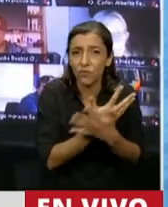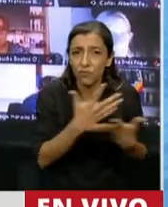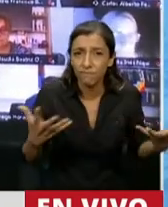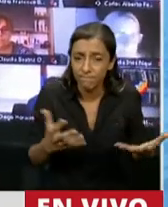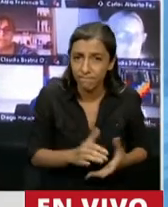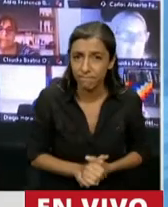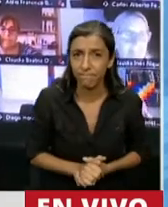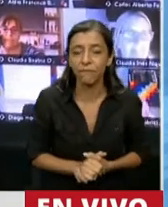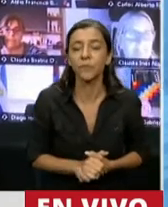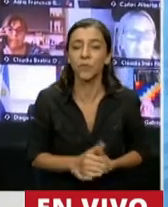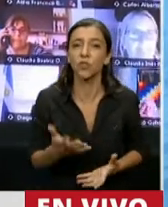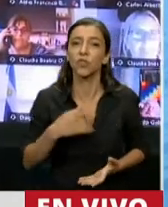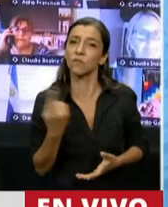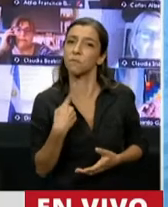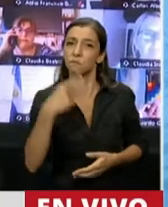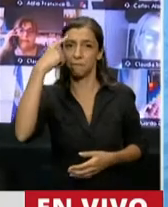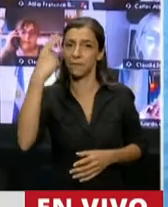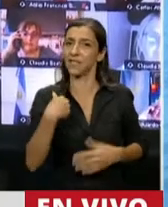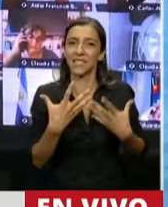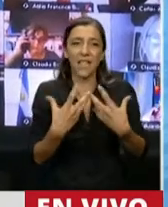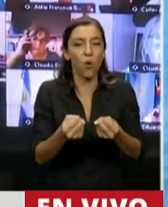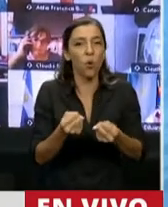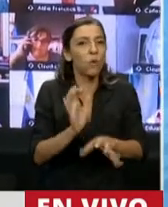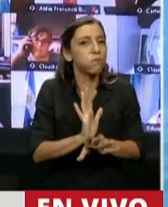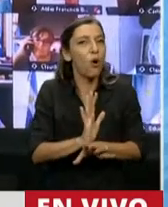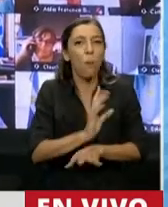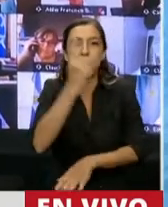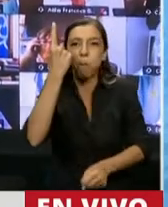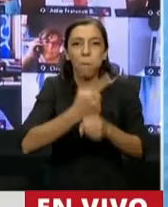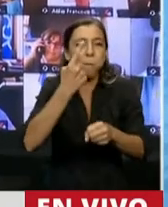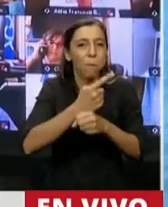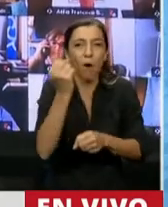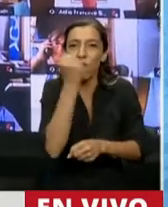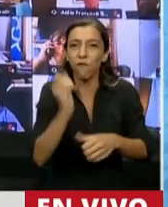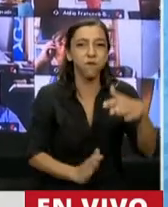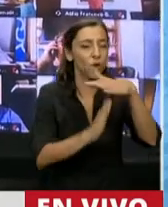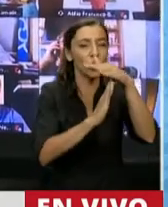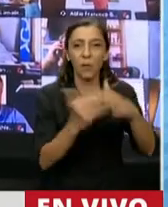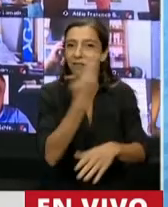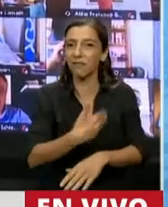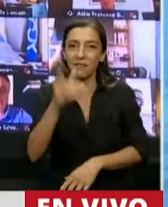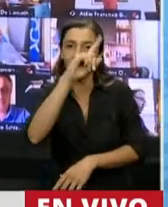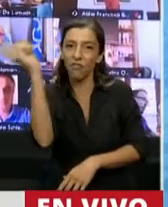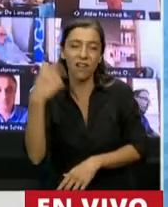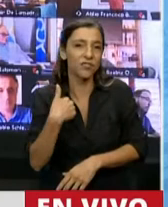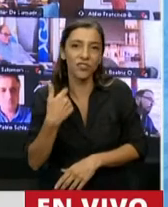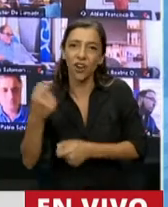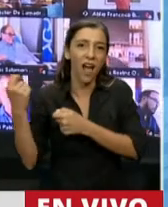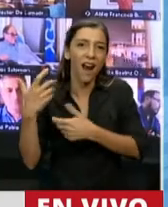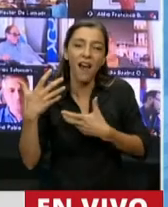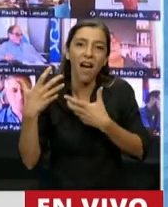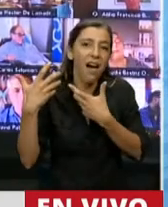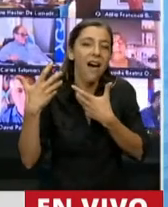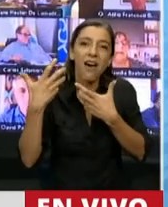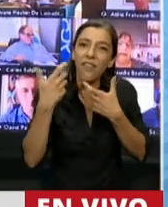habitantes, es una obligación impostergable que el Estado Nacional debe brindar a todos los ciudadanos. Y es